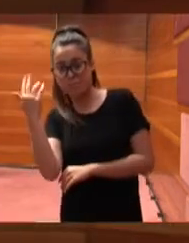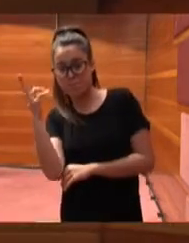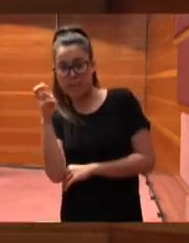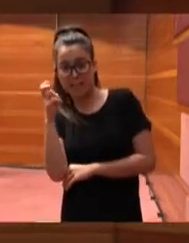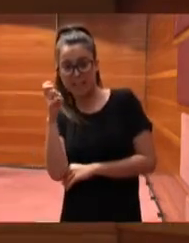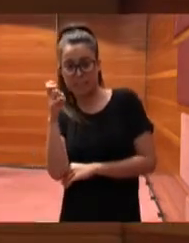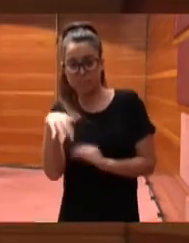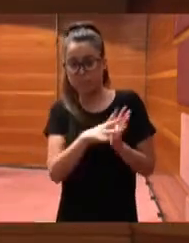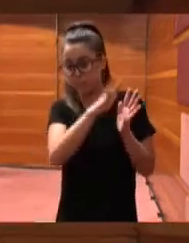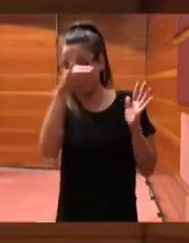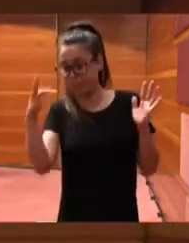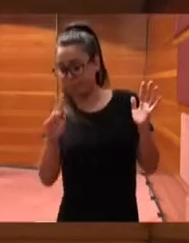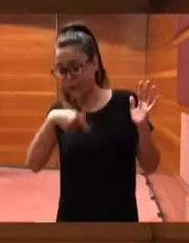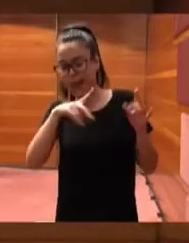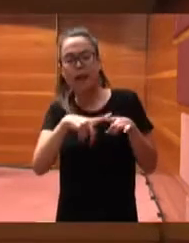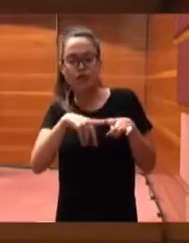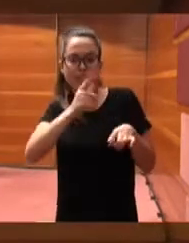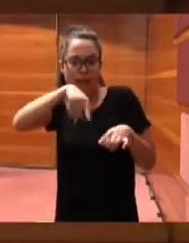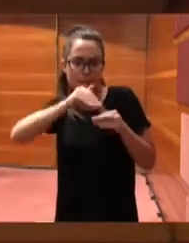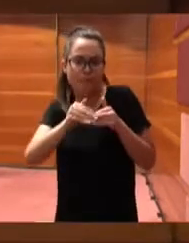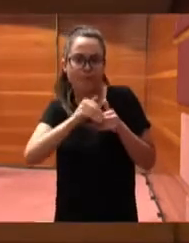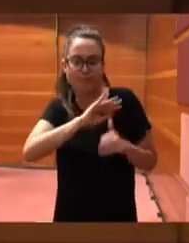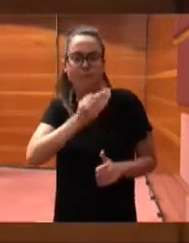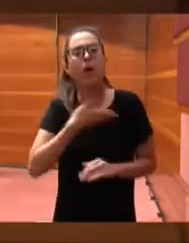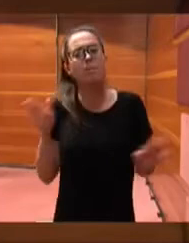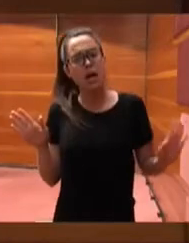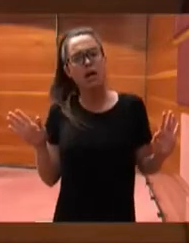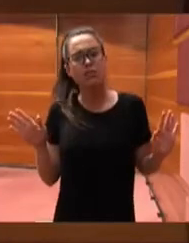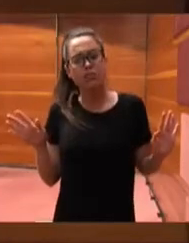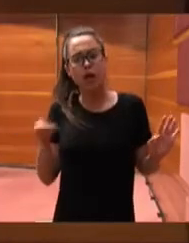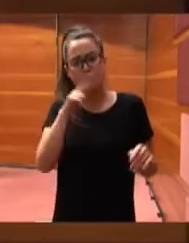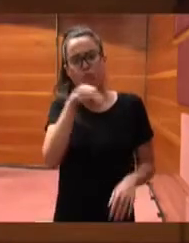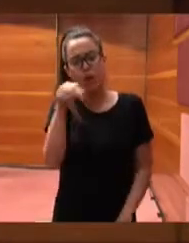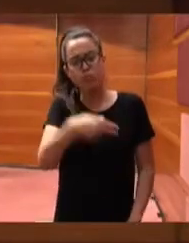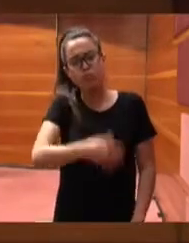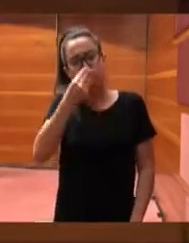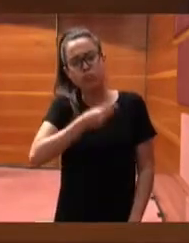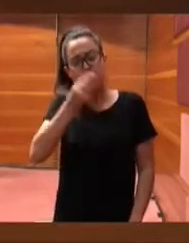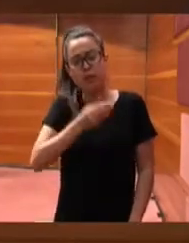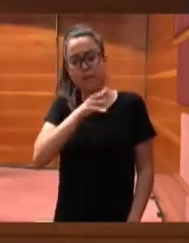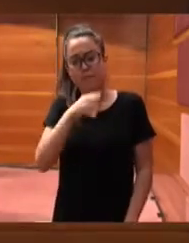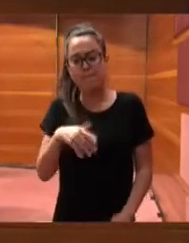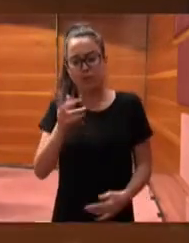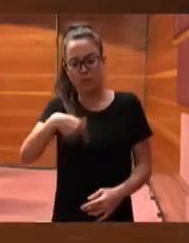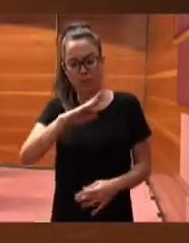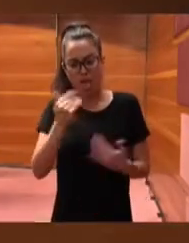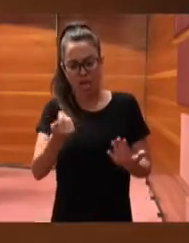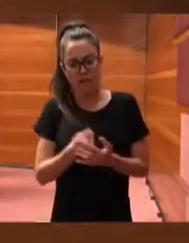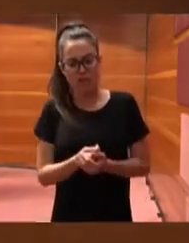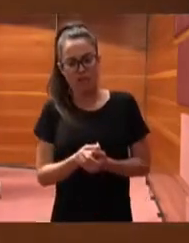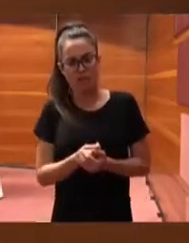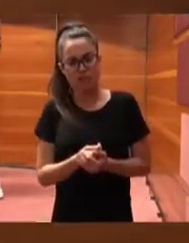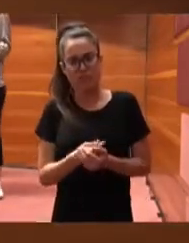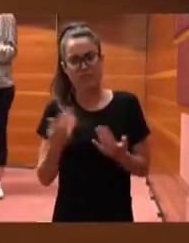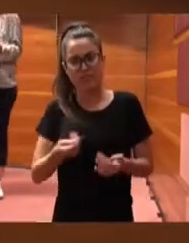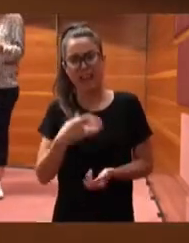les iban a aplicar directamente. Pero el acceso no era bueno, porque habían tenido que dejar de facturar esos días.